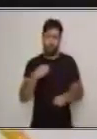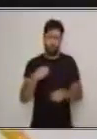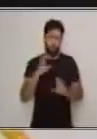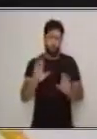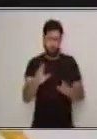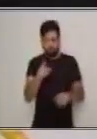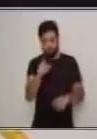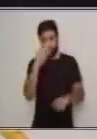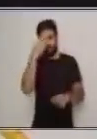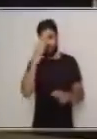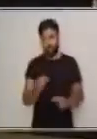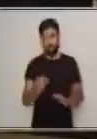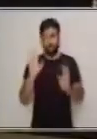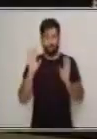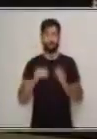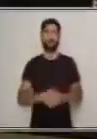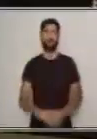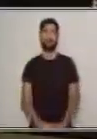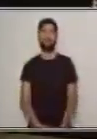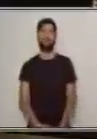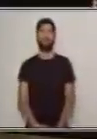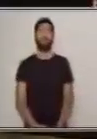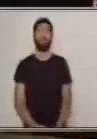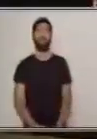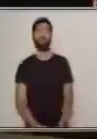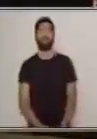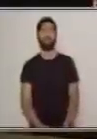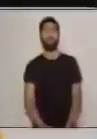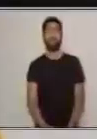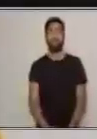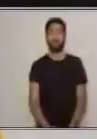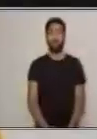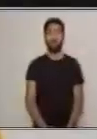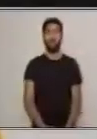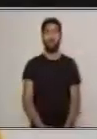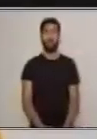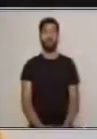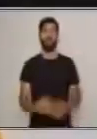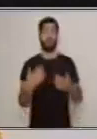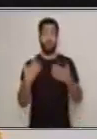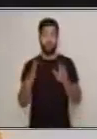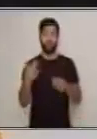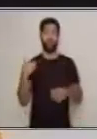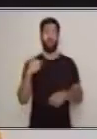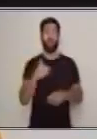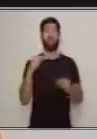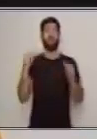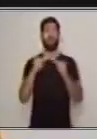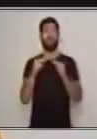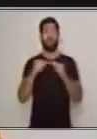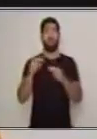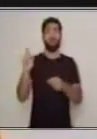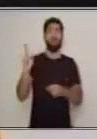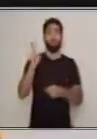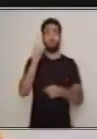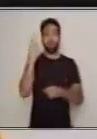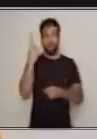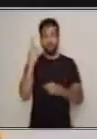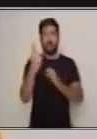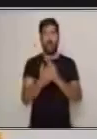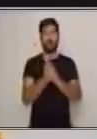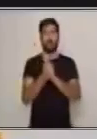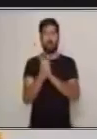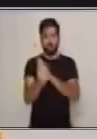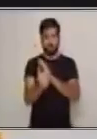fácil de elaborar, por si tú quieres elaborar. Bueno, vamos a conocer la primera destreza. La primera